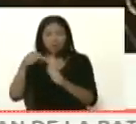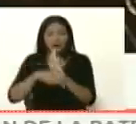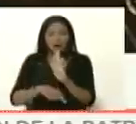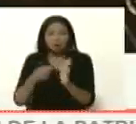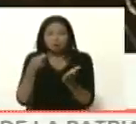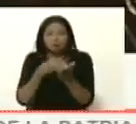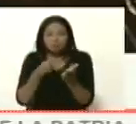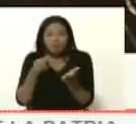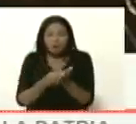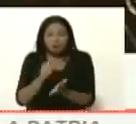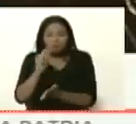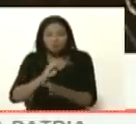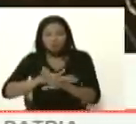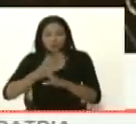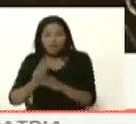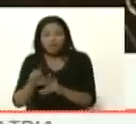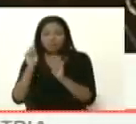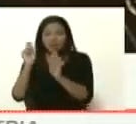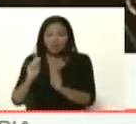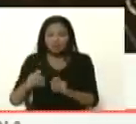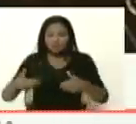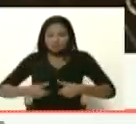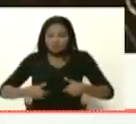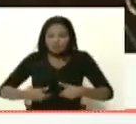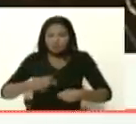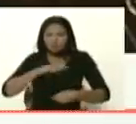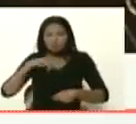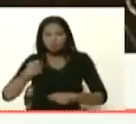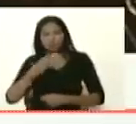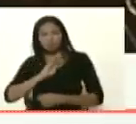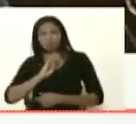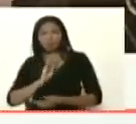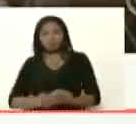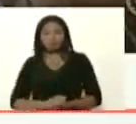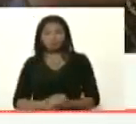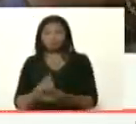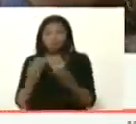talento nuestro, con nuestro esfuerzo, con nuestra dedicación. Muy bien.